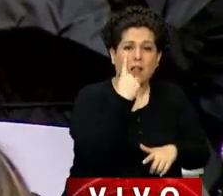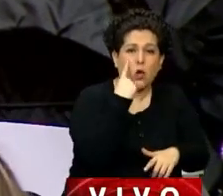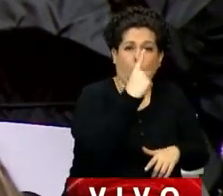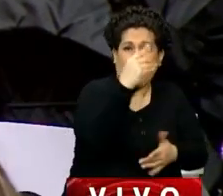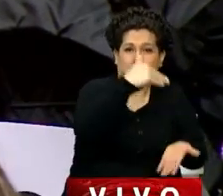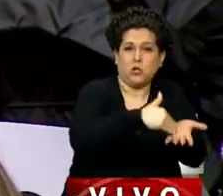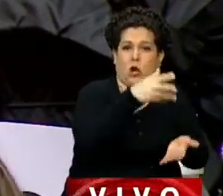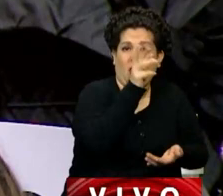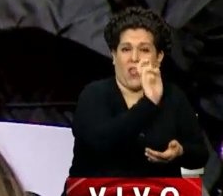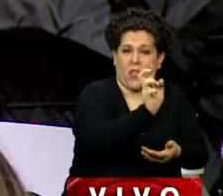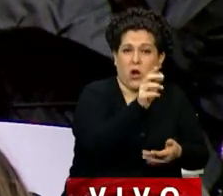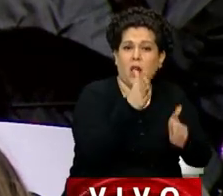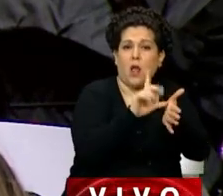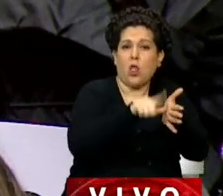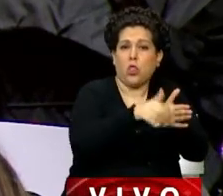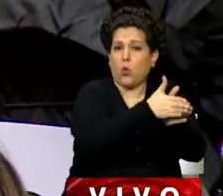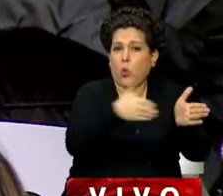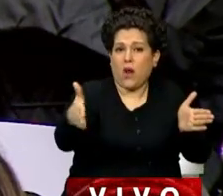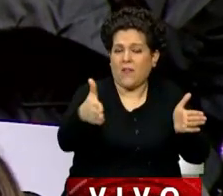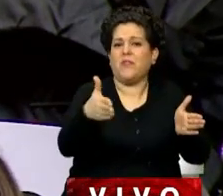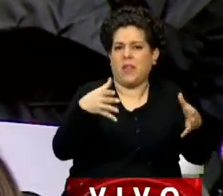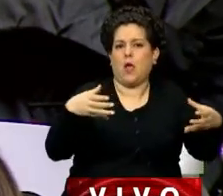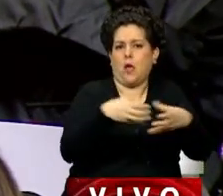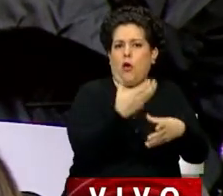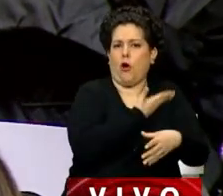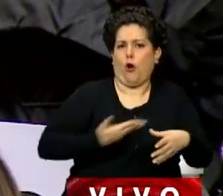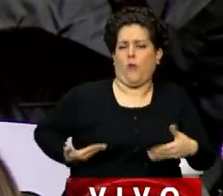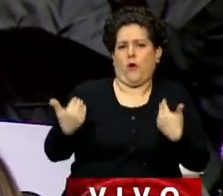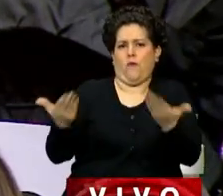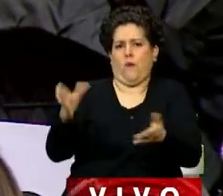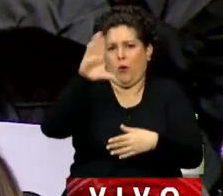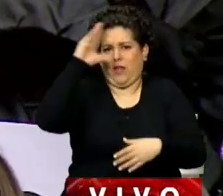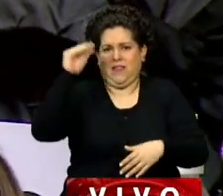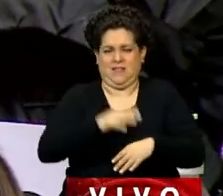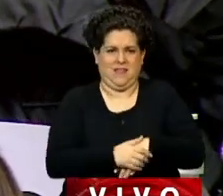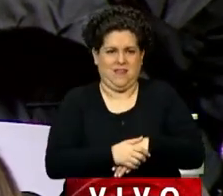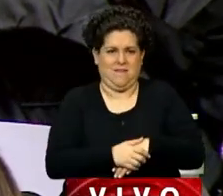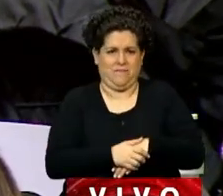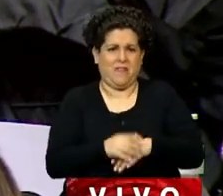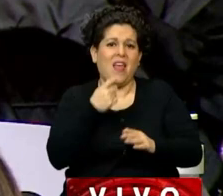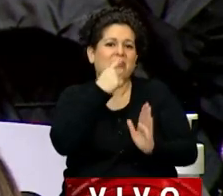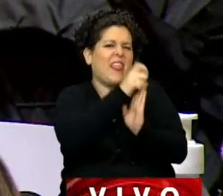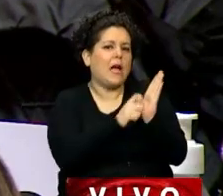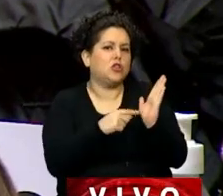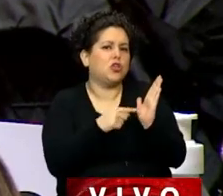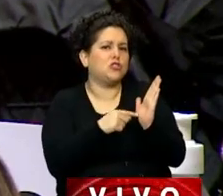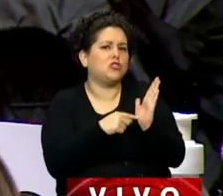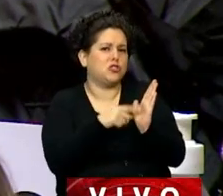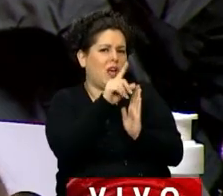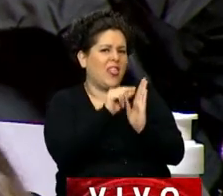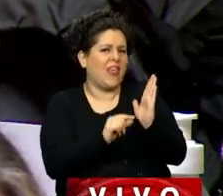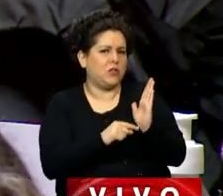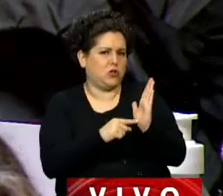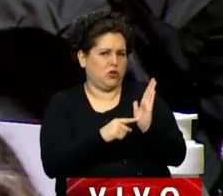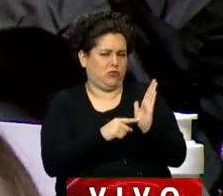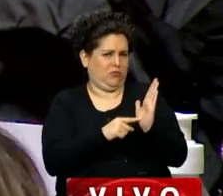millones de dólares ocurrió durante el gobierno del Frente de Todos. Dato mata relato. Dato mata